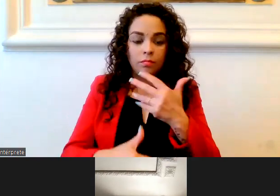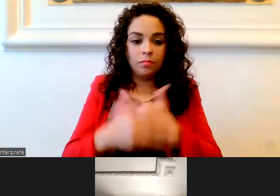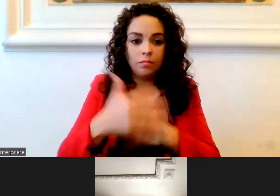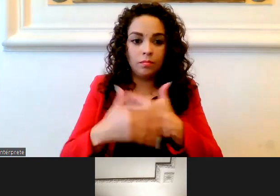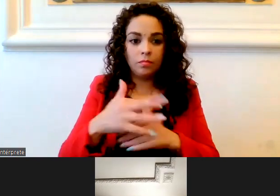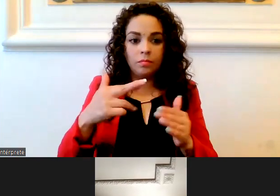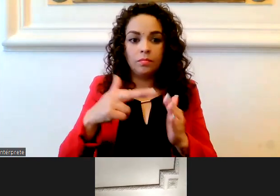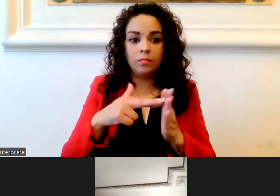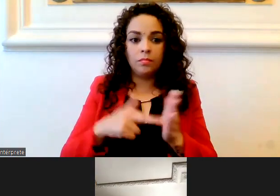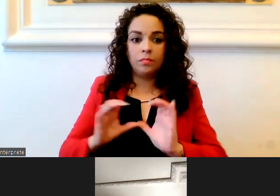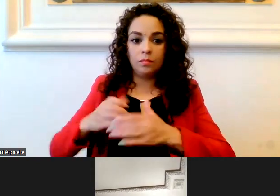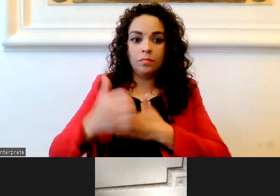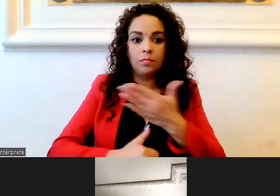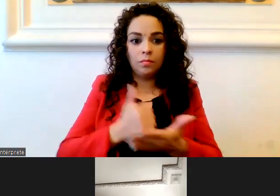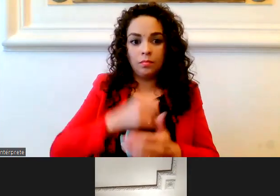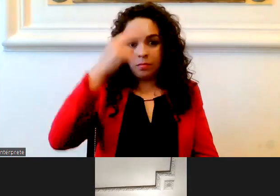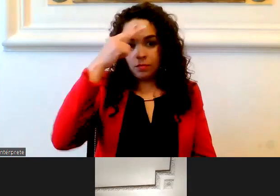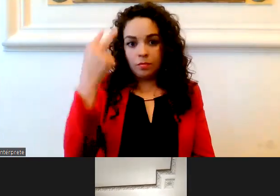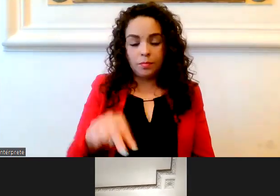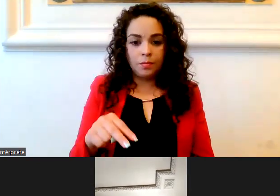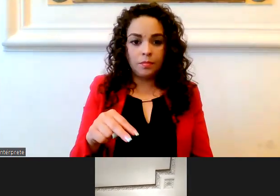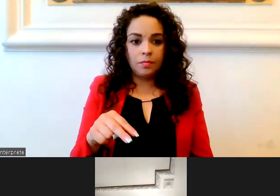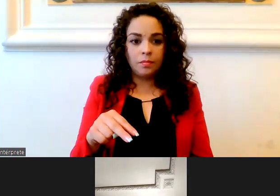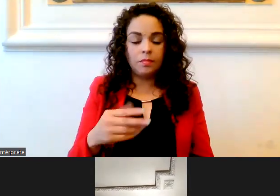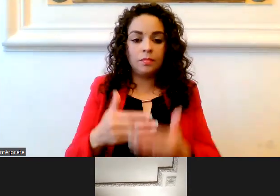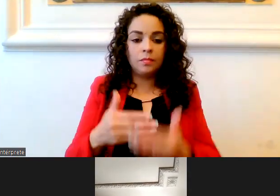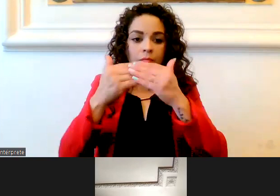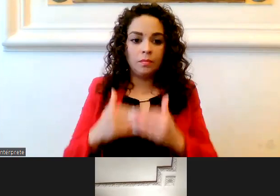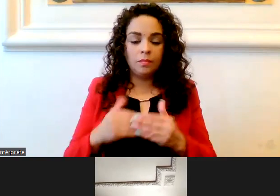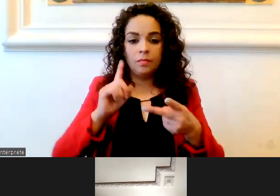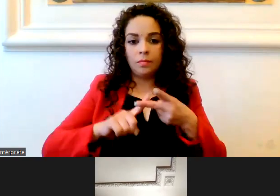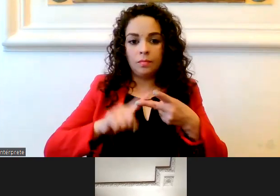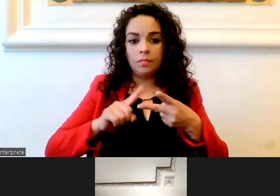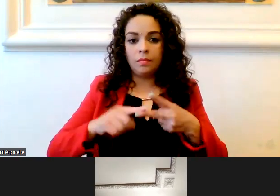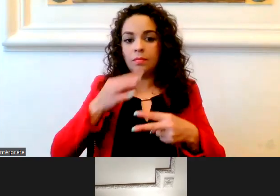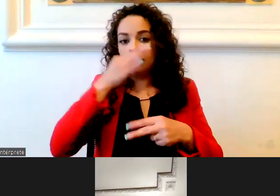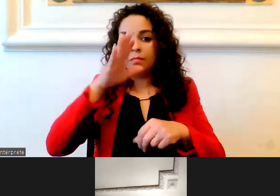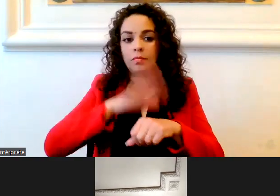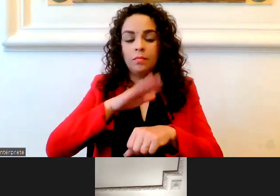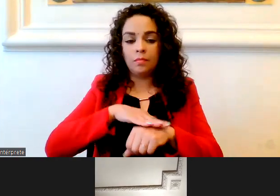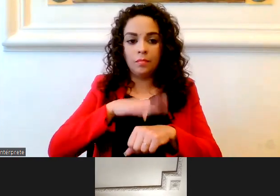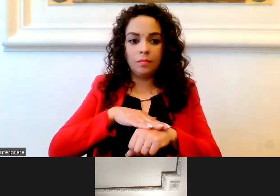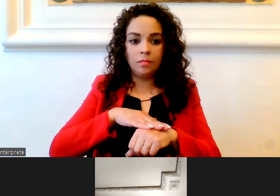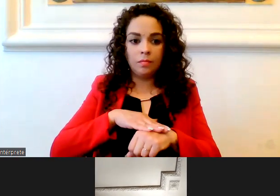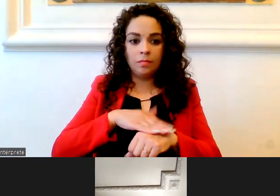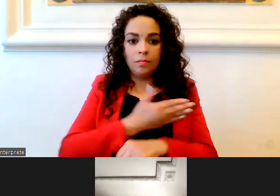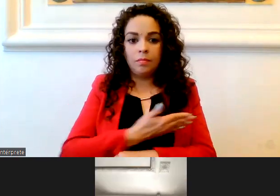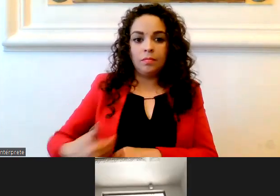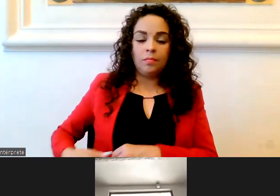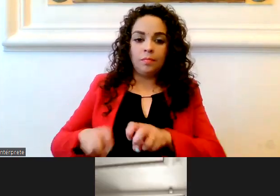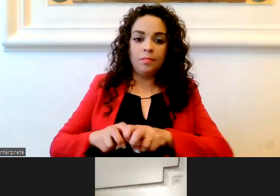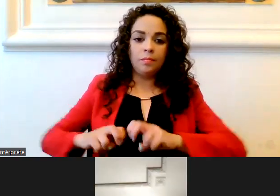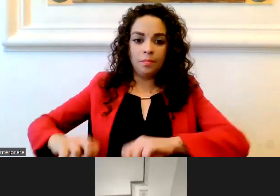de México. Segundo, comunique ser presidente el presente acuerdo a la presidencia de la mesa directiva para que por su conducto se